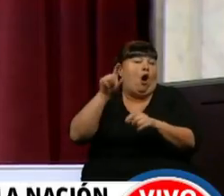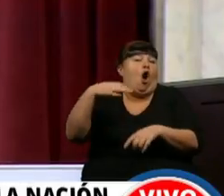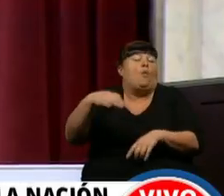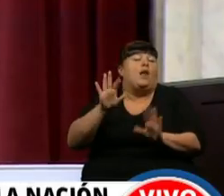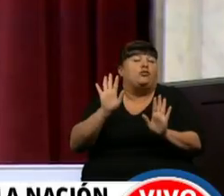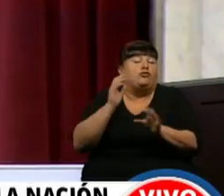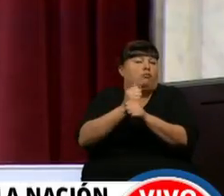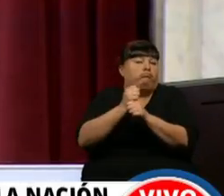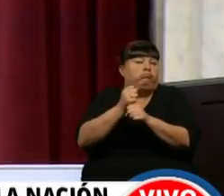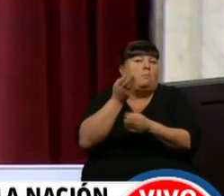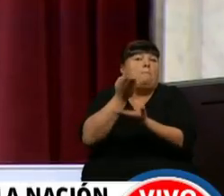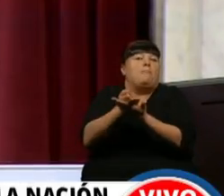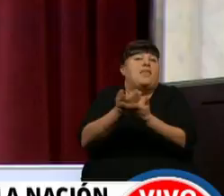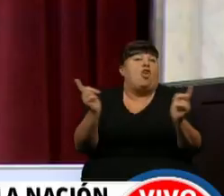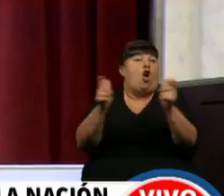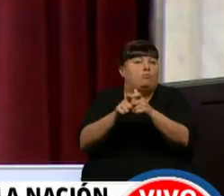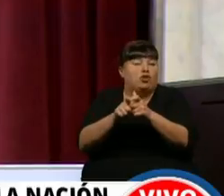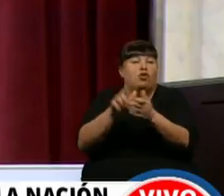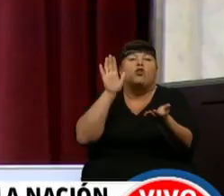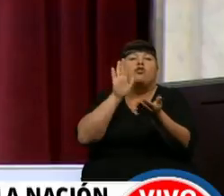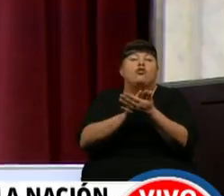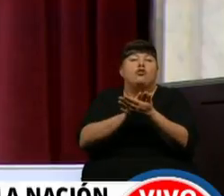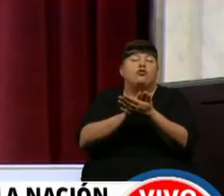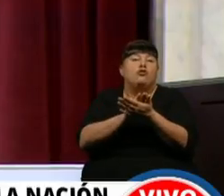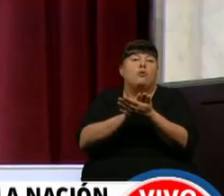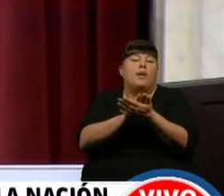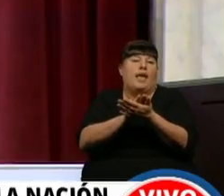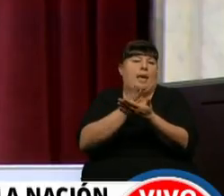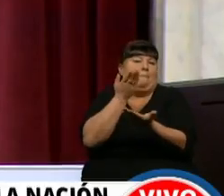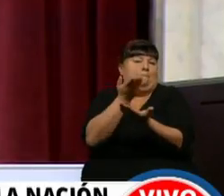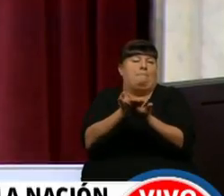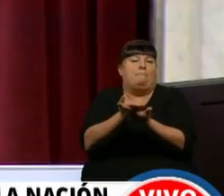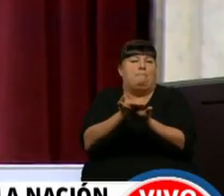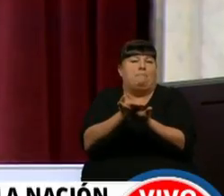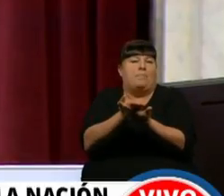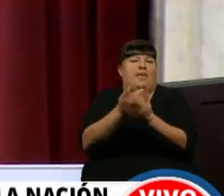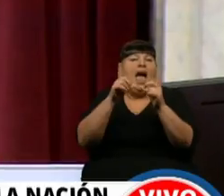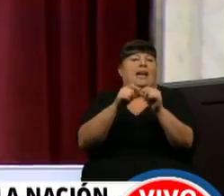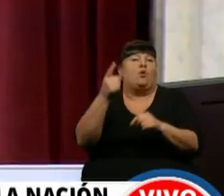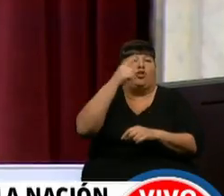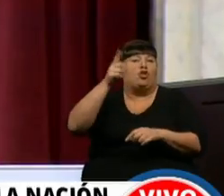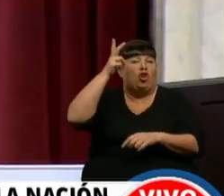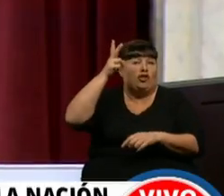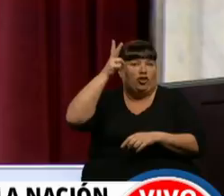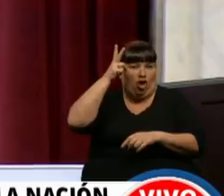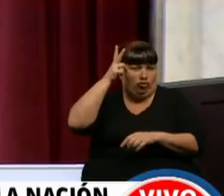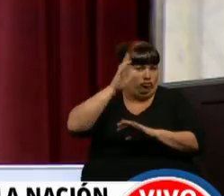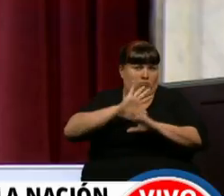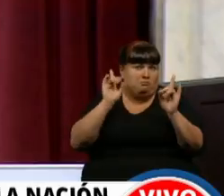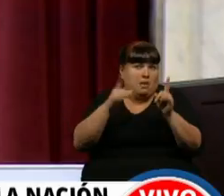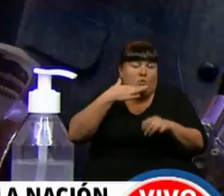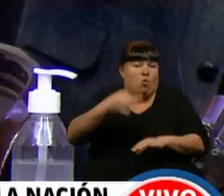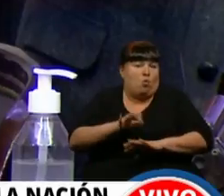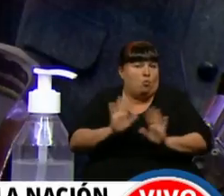que encomendó la comisión en el marco de la del pedido del artículo 188 ni más ni menos